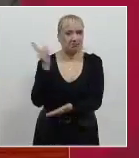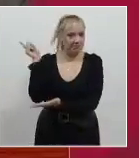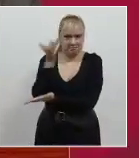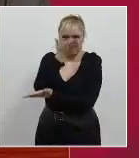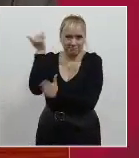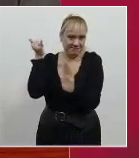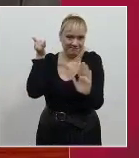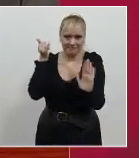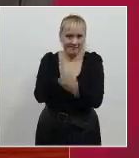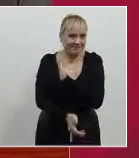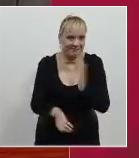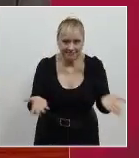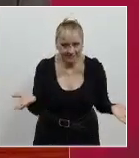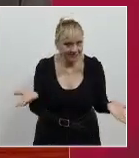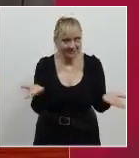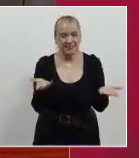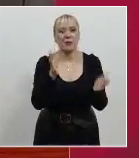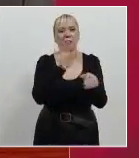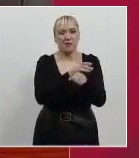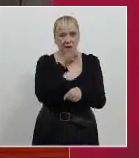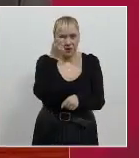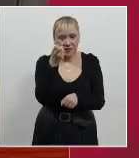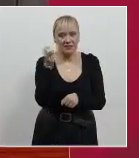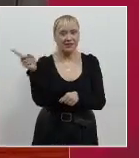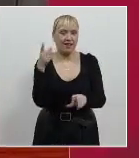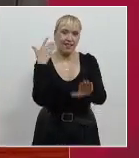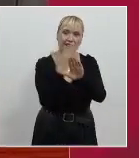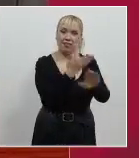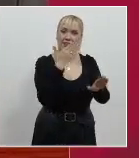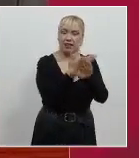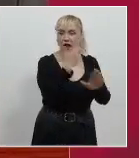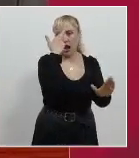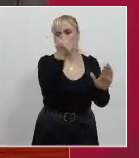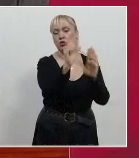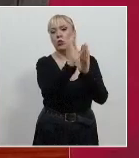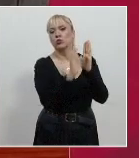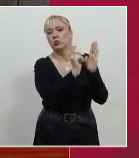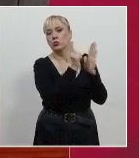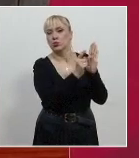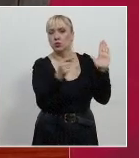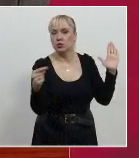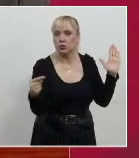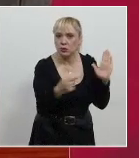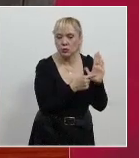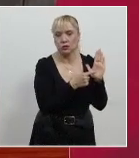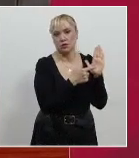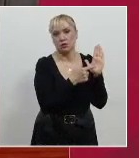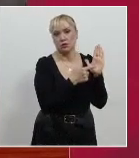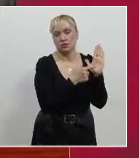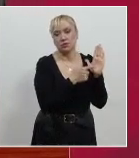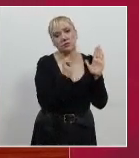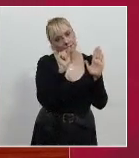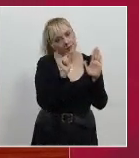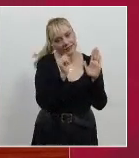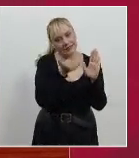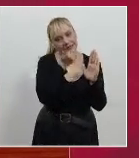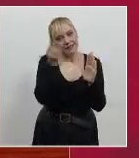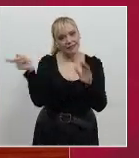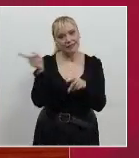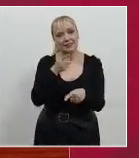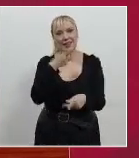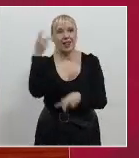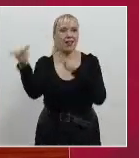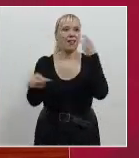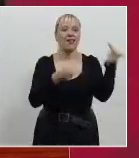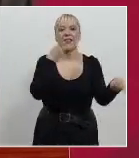criterios legales, constitucionales y jurisprudenciales que las fundamentan, lo que origina que se proporcione información falsa a la